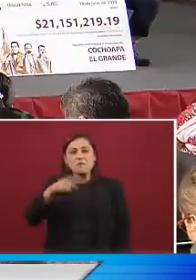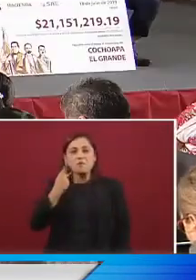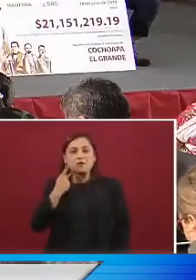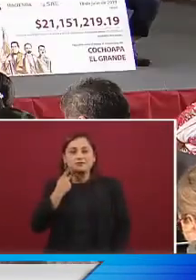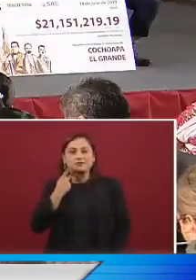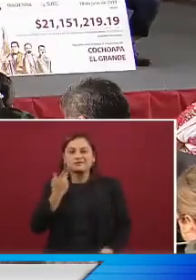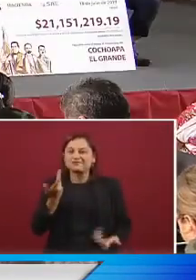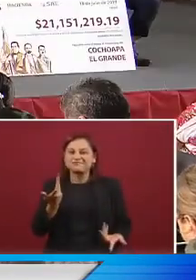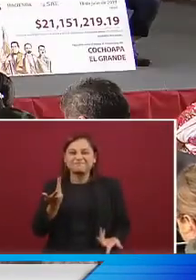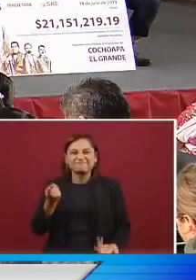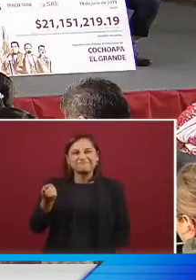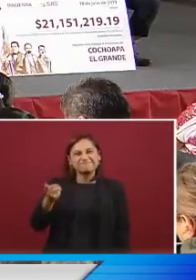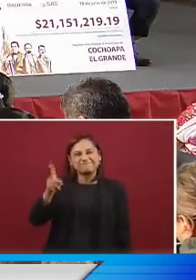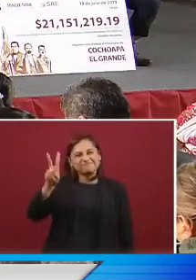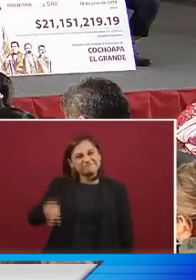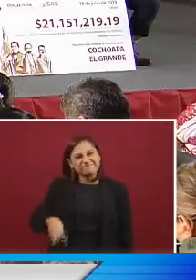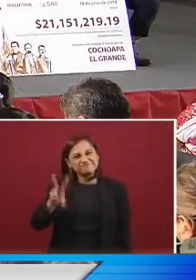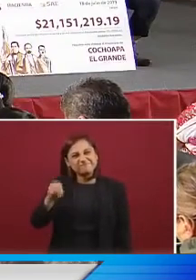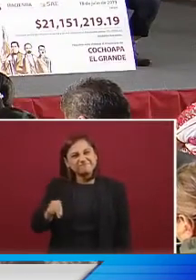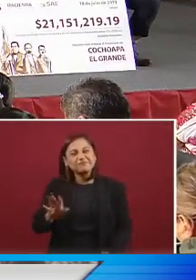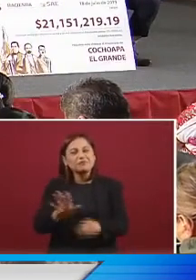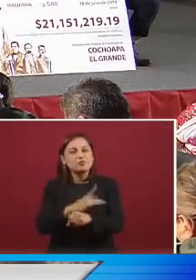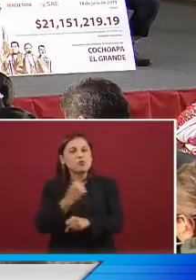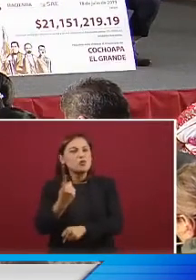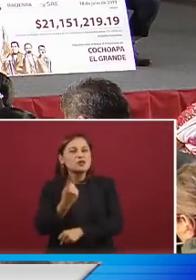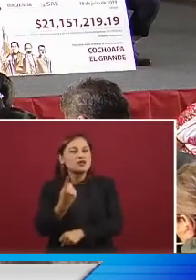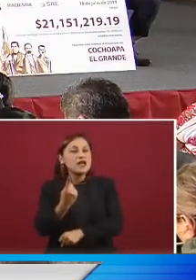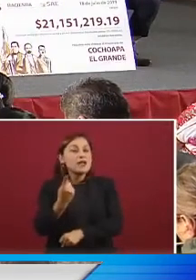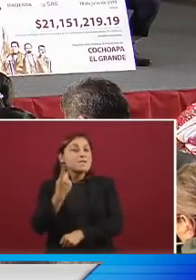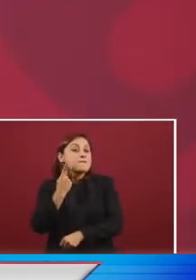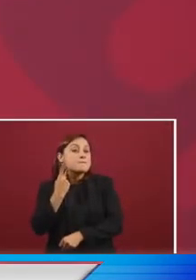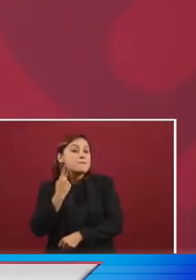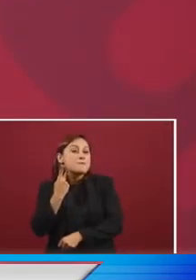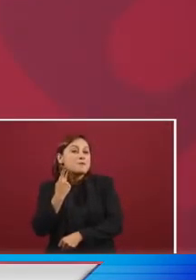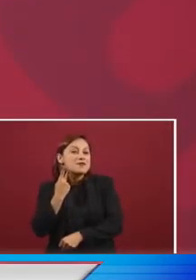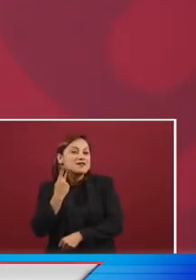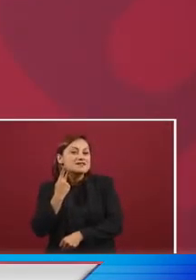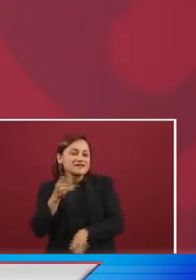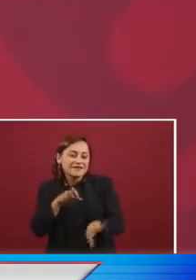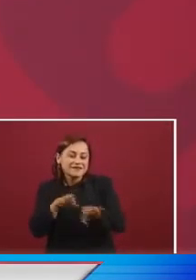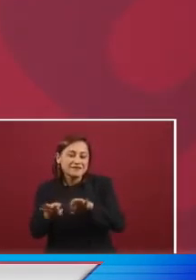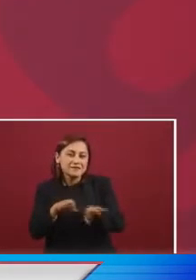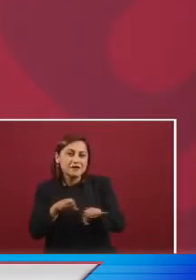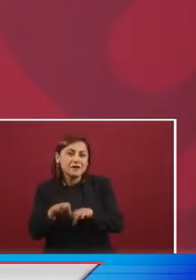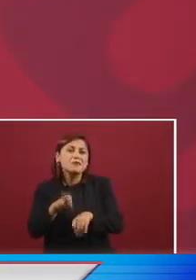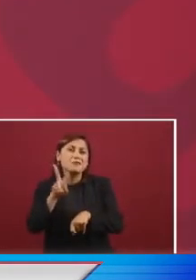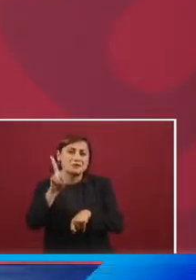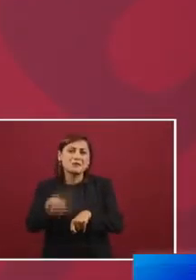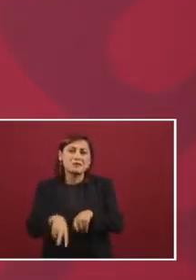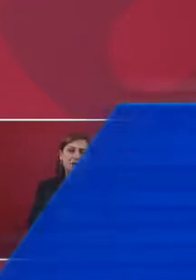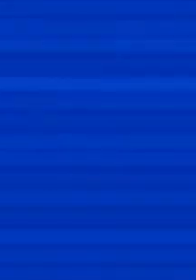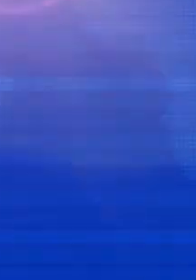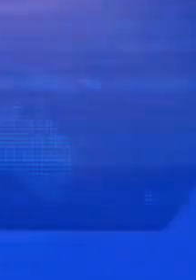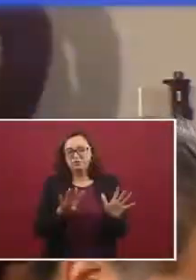es lograr un crecimiento económico sin destruir el medio ambiente, por lo que no se permitirá el fracking ni las minas a cielo